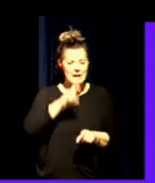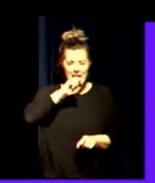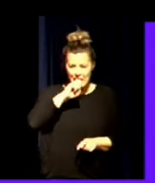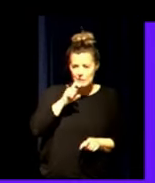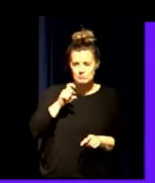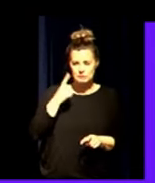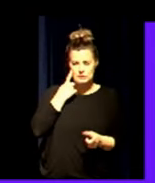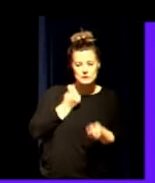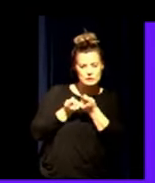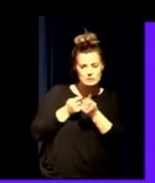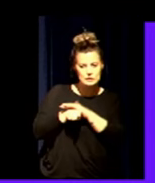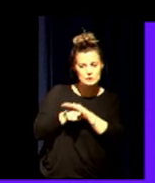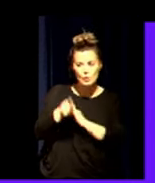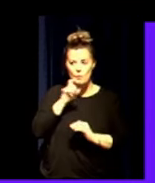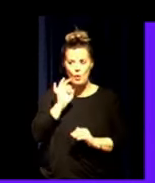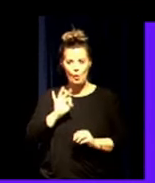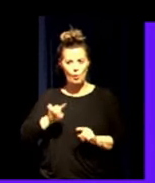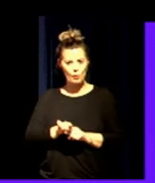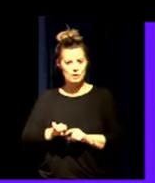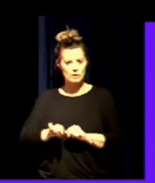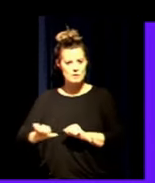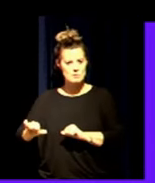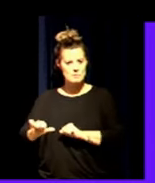la venganza para que no genere